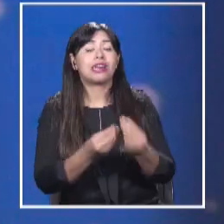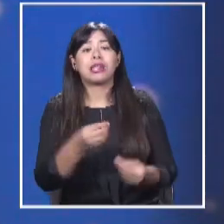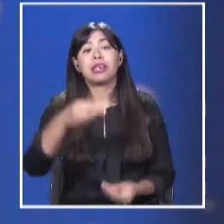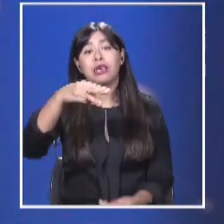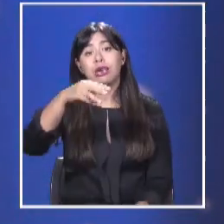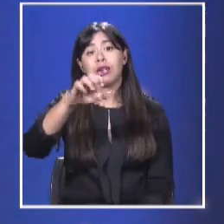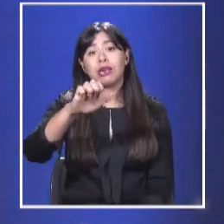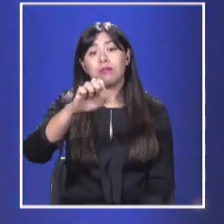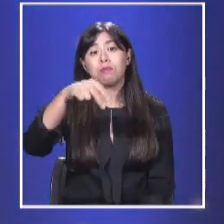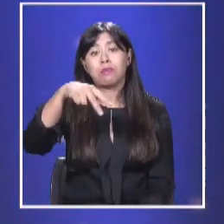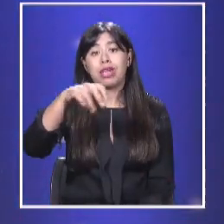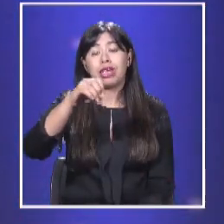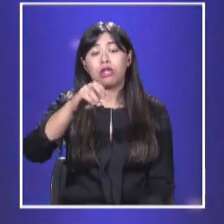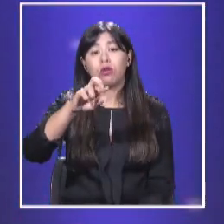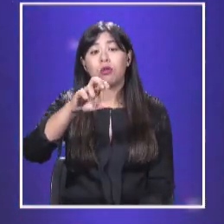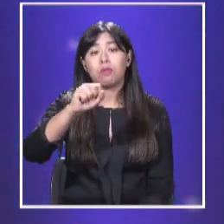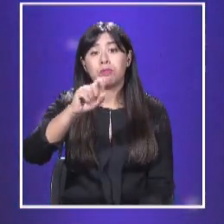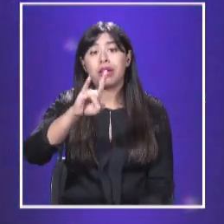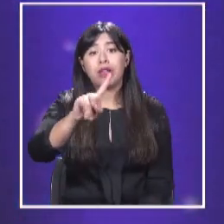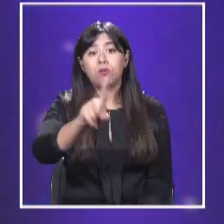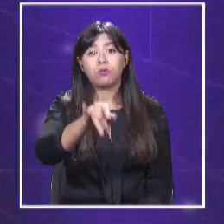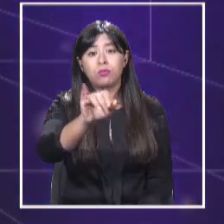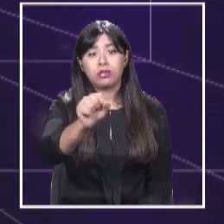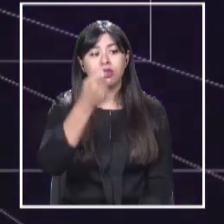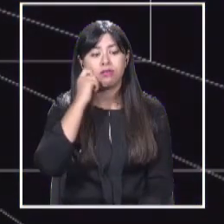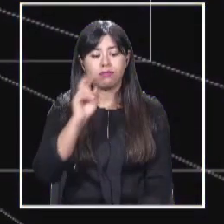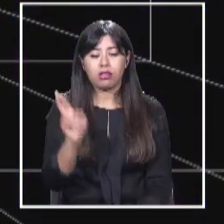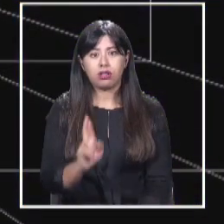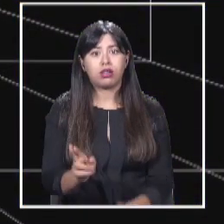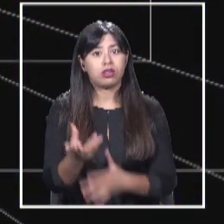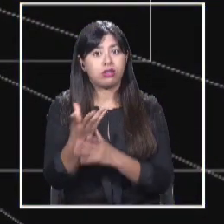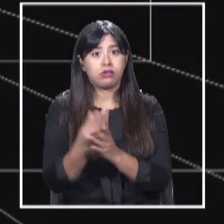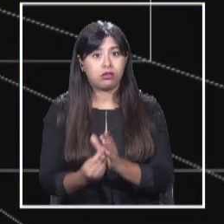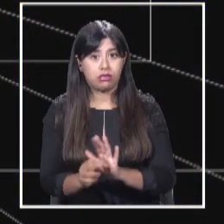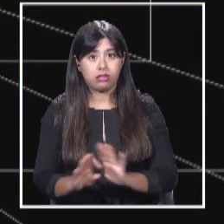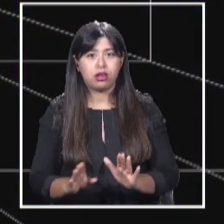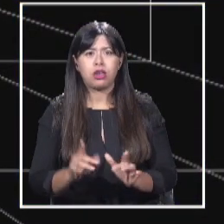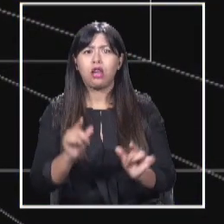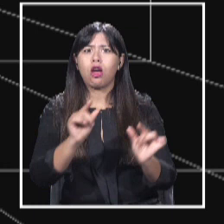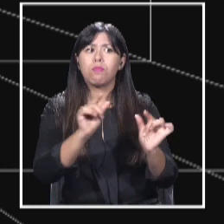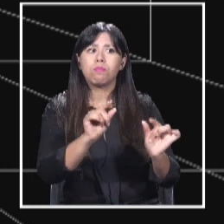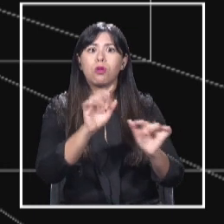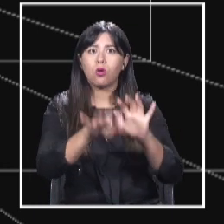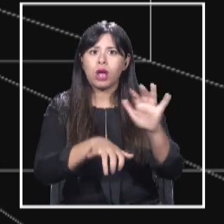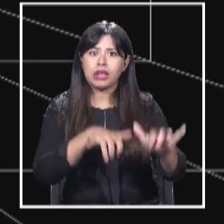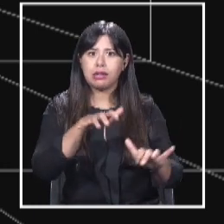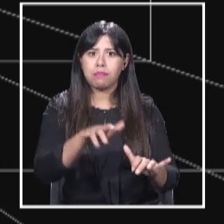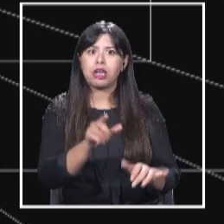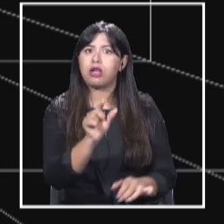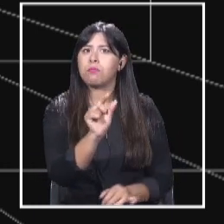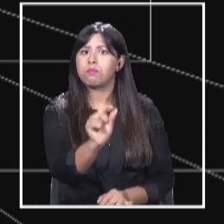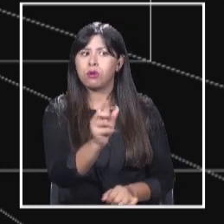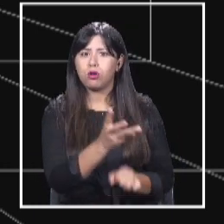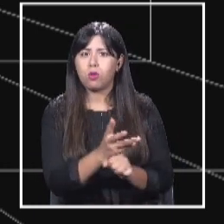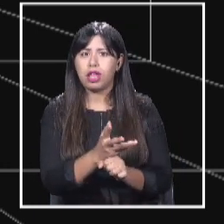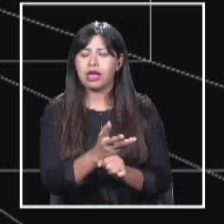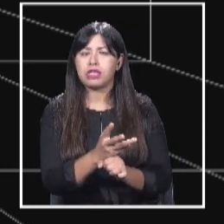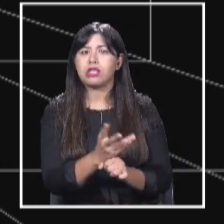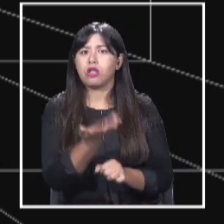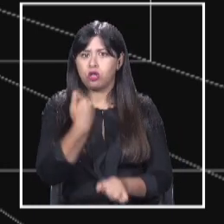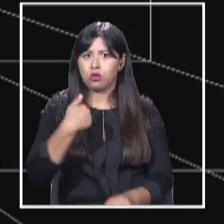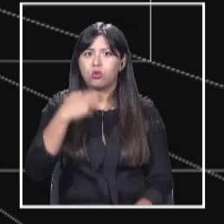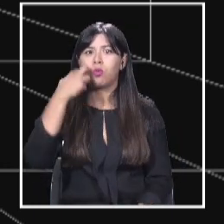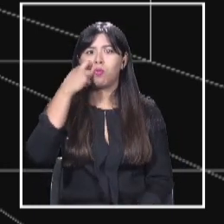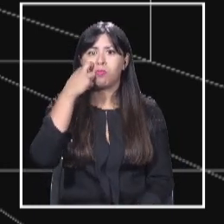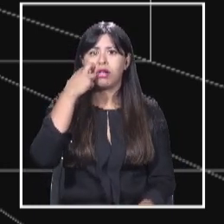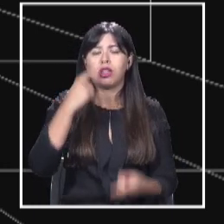menopausia, que es un proceso que muy pocos animales tienen, aunque creemos que es normal, no lo tienen muchos animales, los tenemos